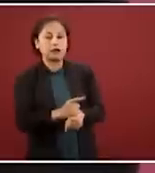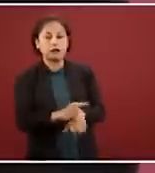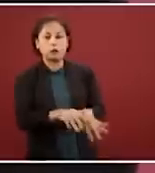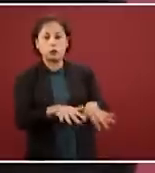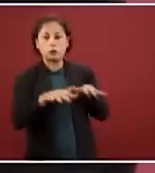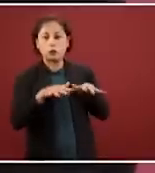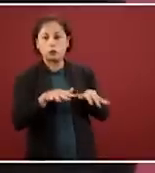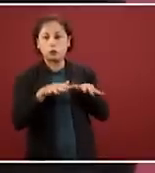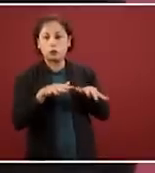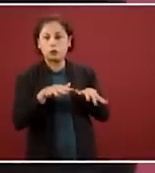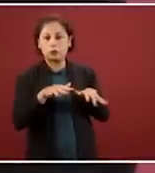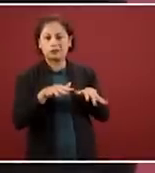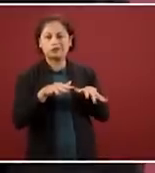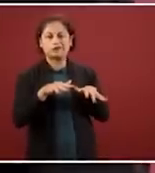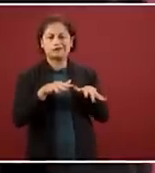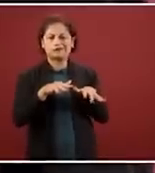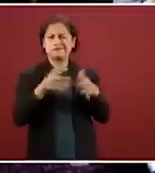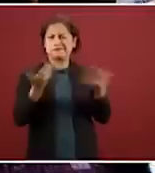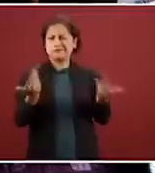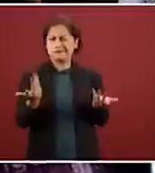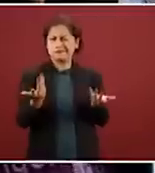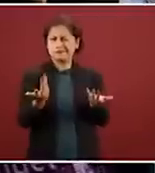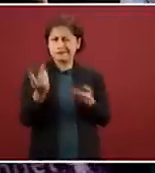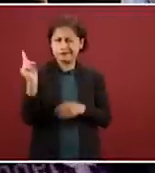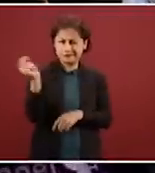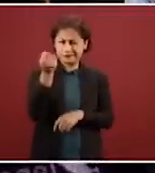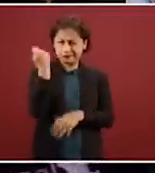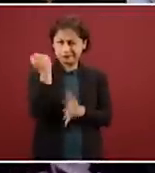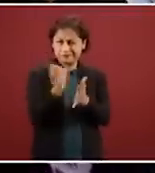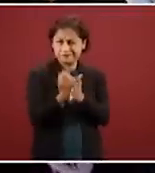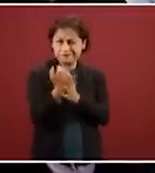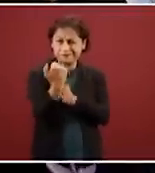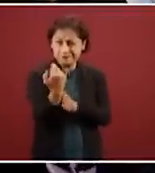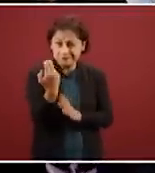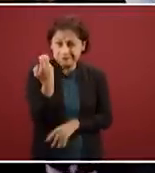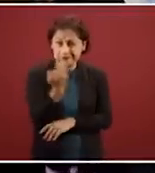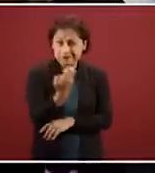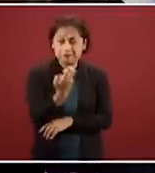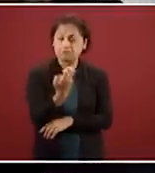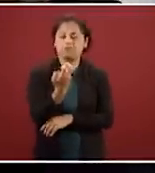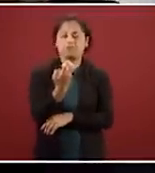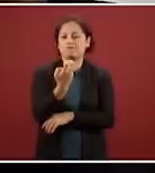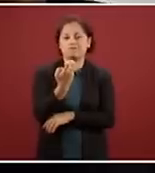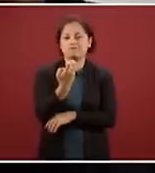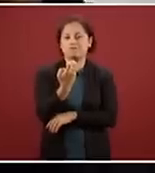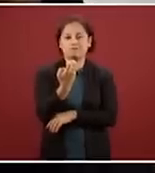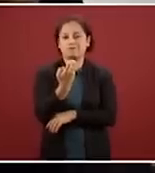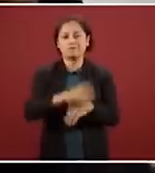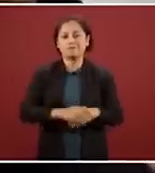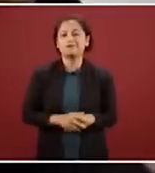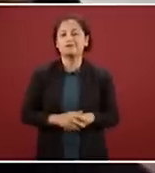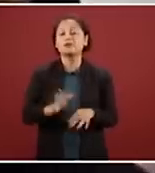A A eso me